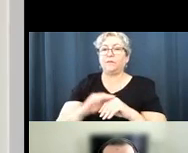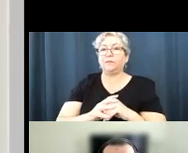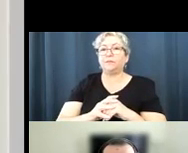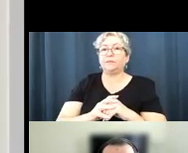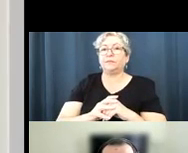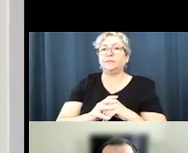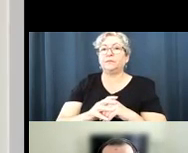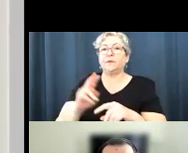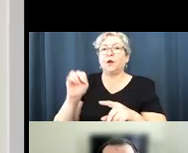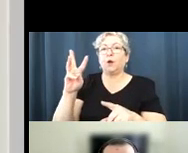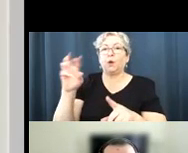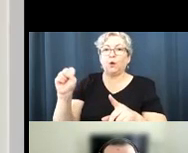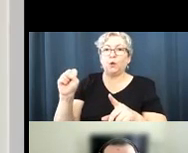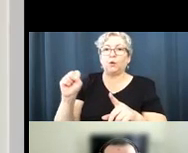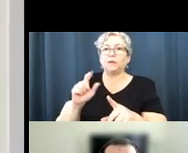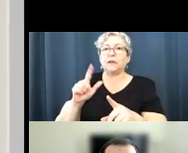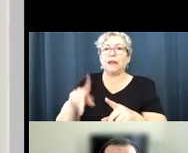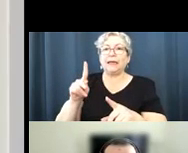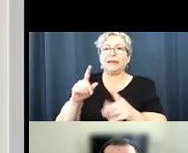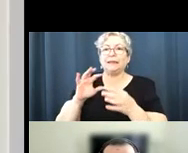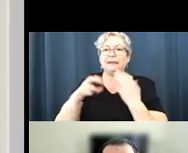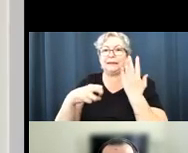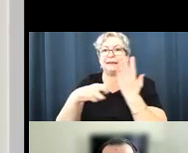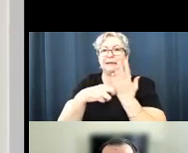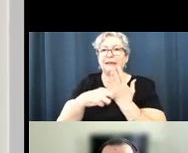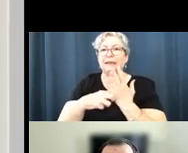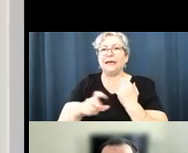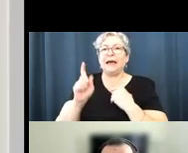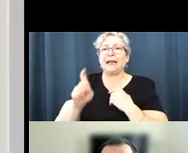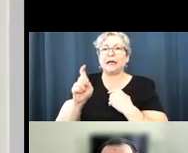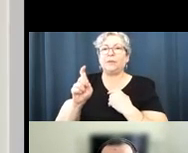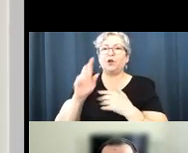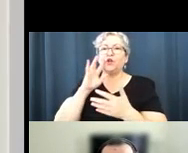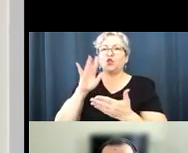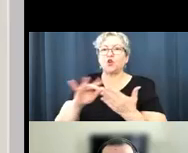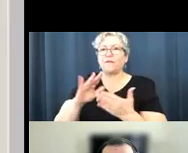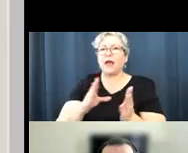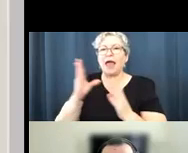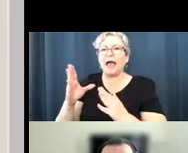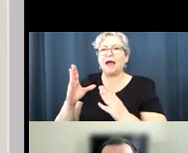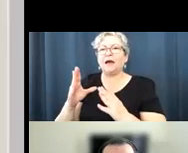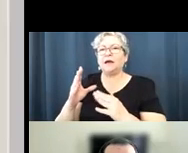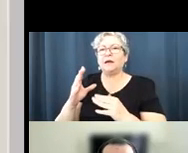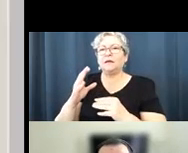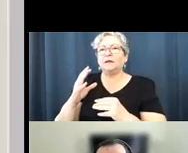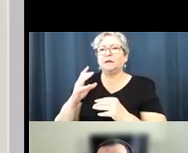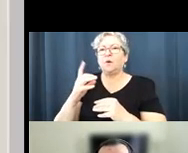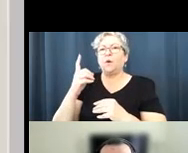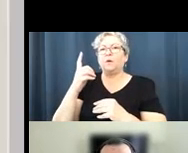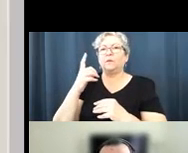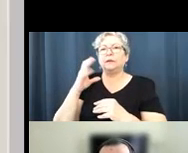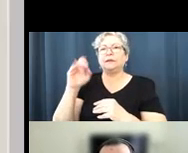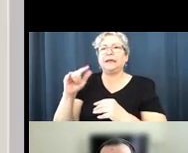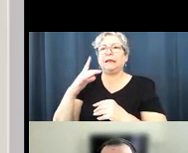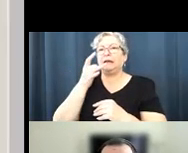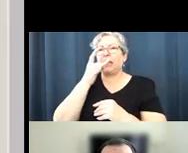el tab key. Aquí es... aquí los tickets, aquí un survey que puede usted apretar. Aquí tenemos el